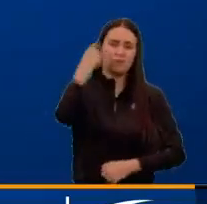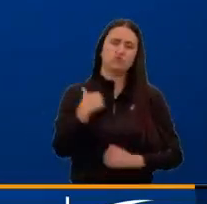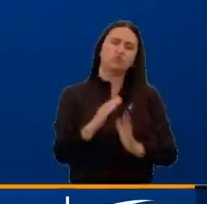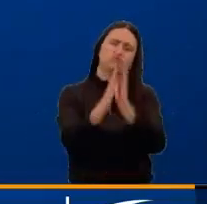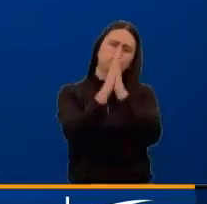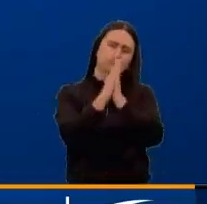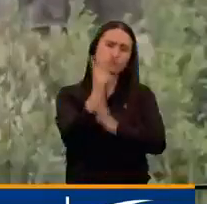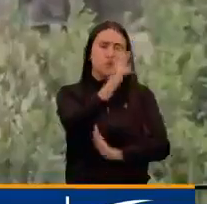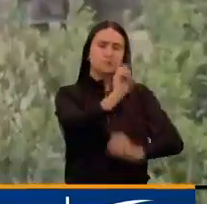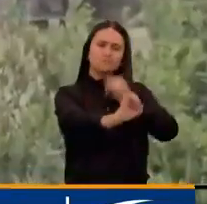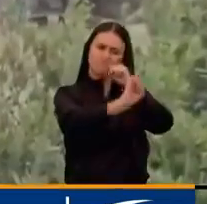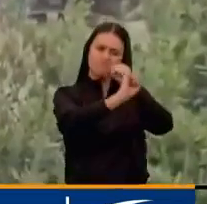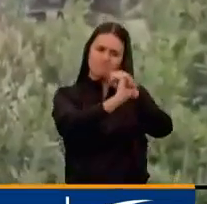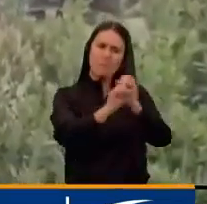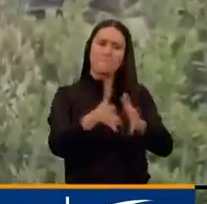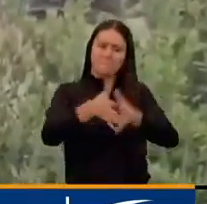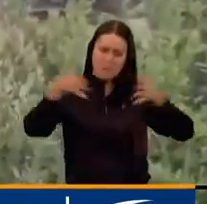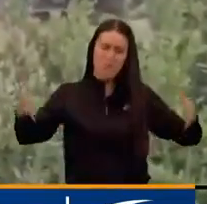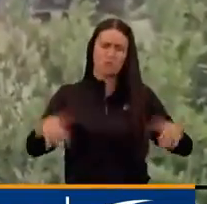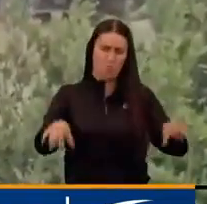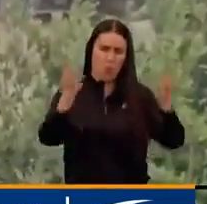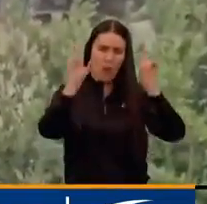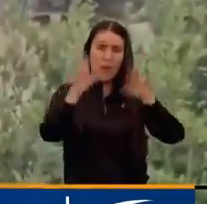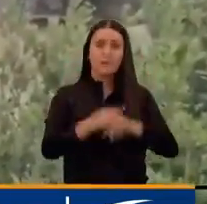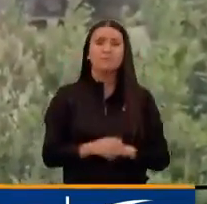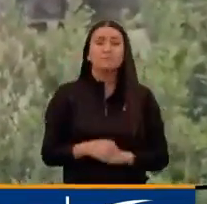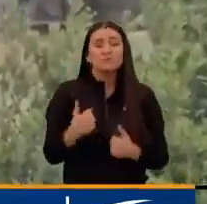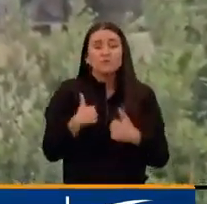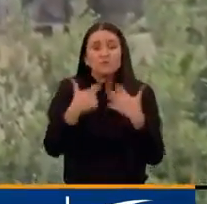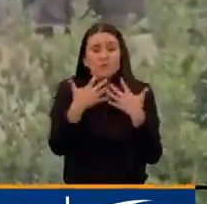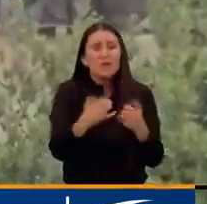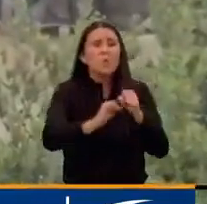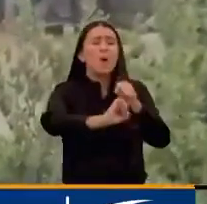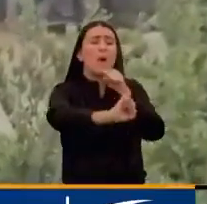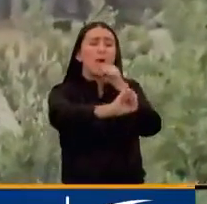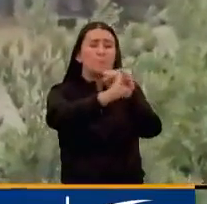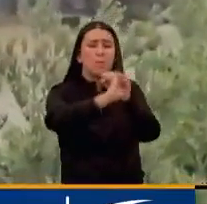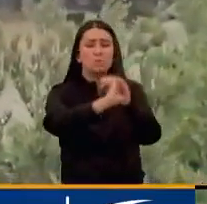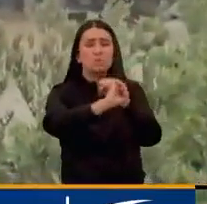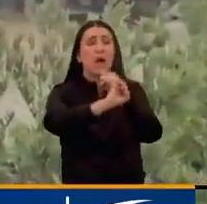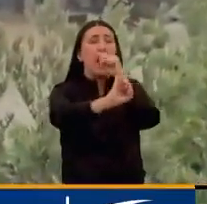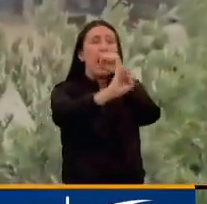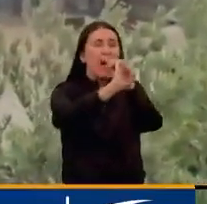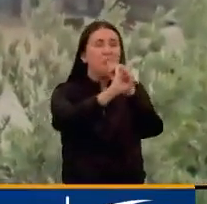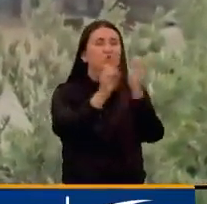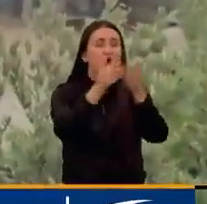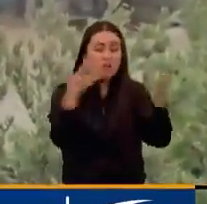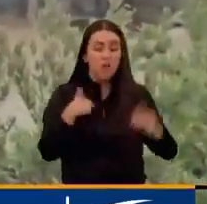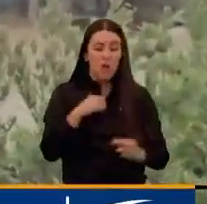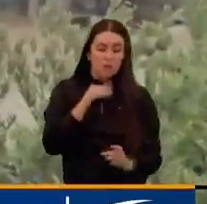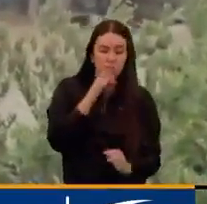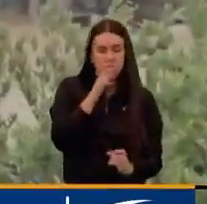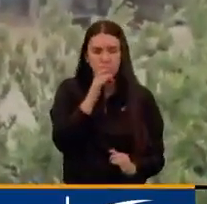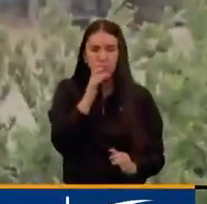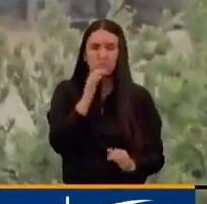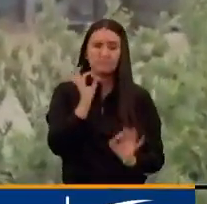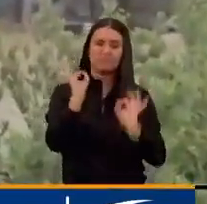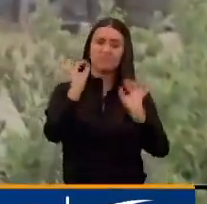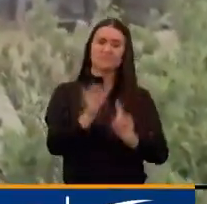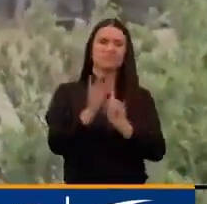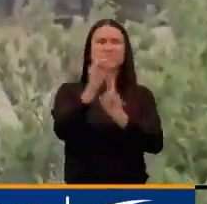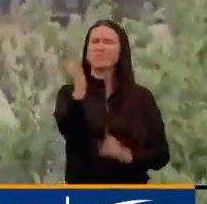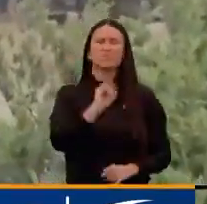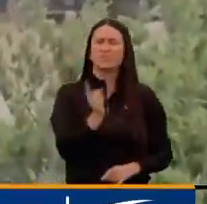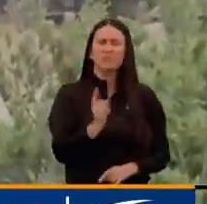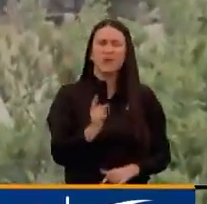sigan apoyando. Y queremos apoyo, pero no apoyo con instrumentos convencionales. Queremos que se